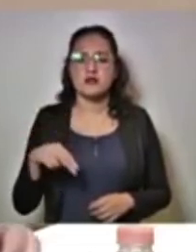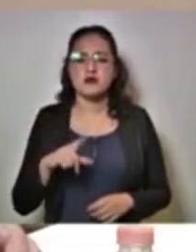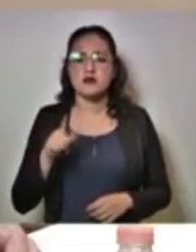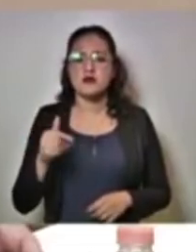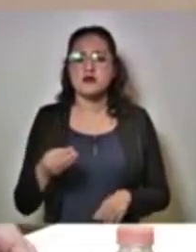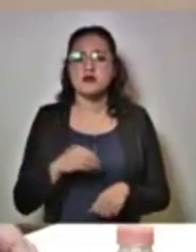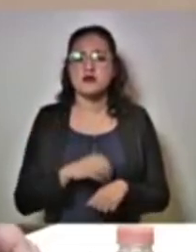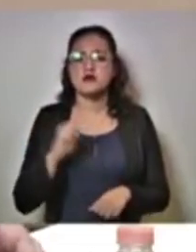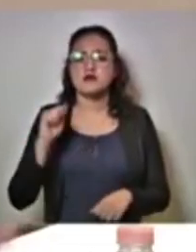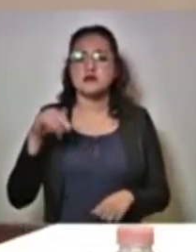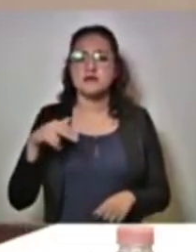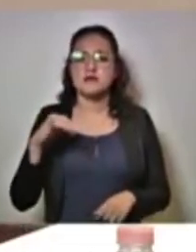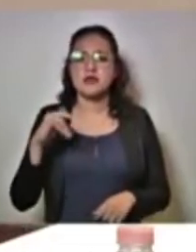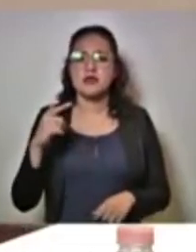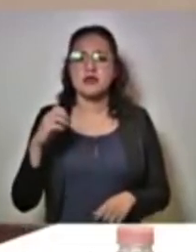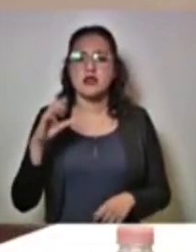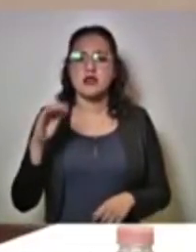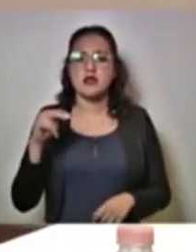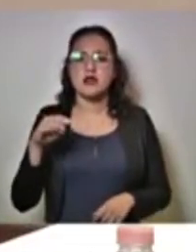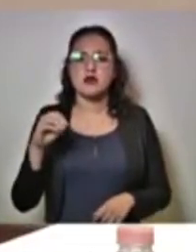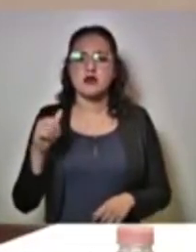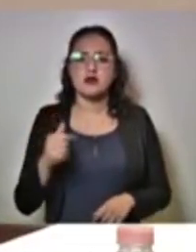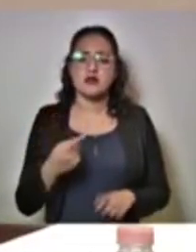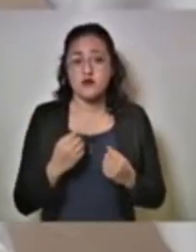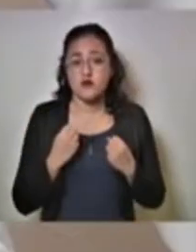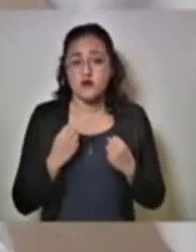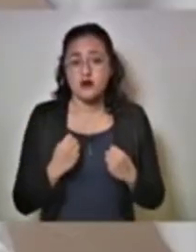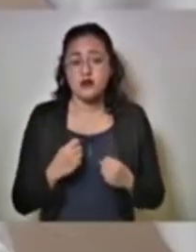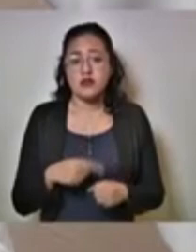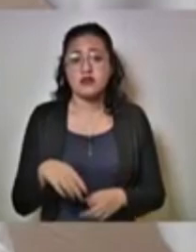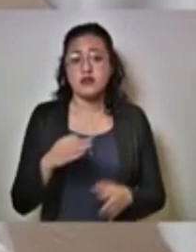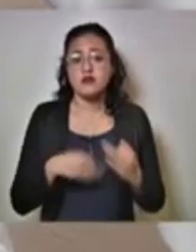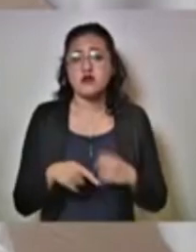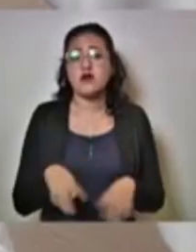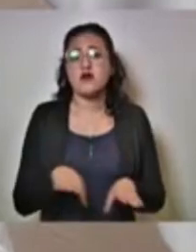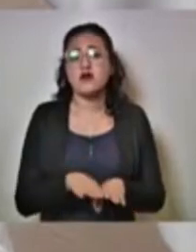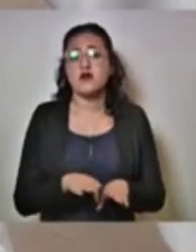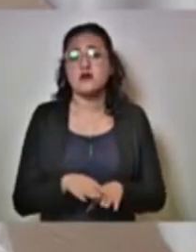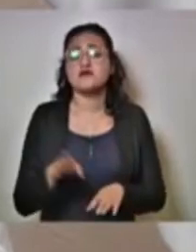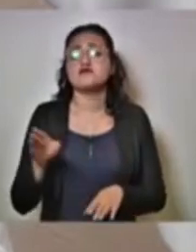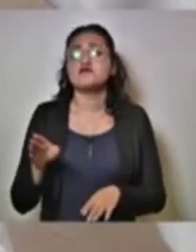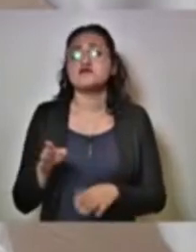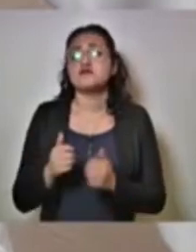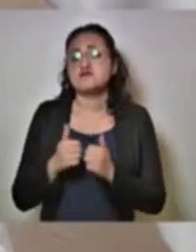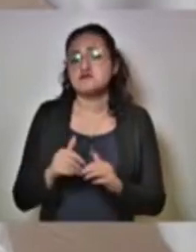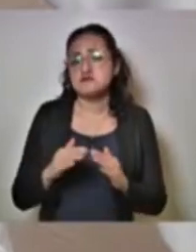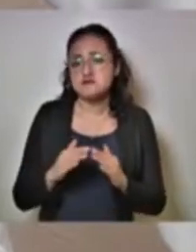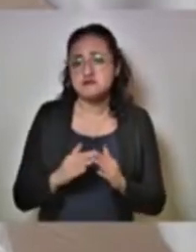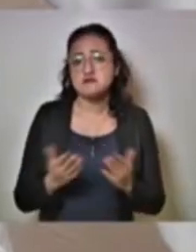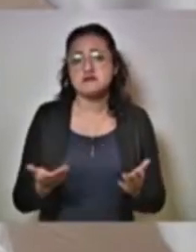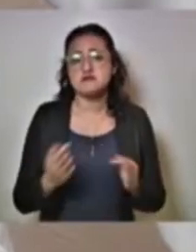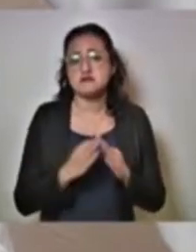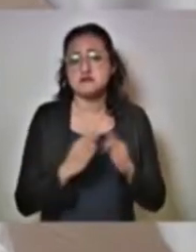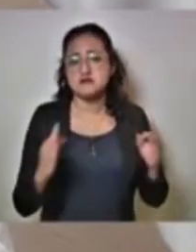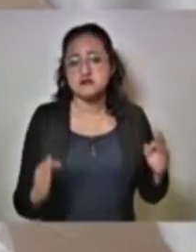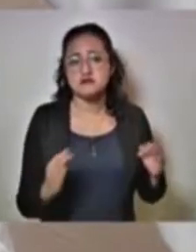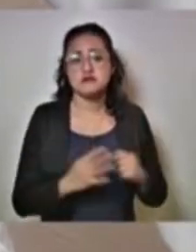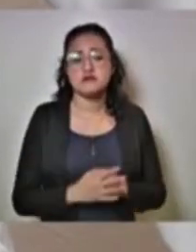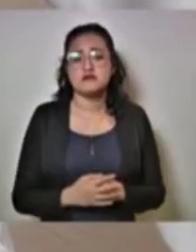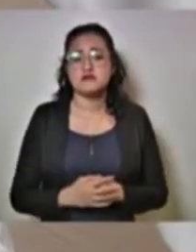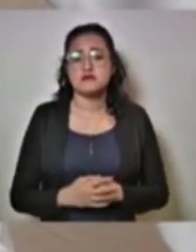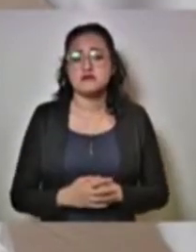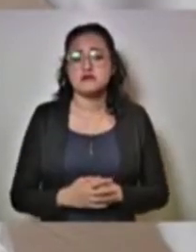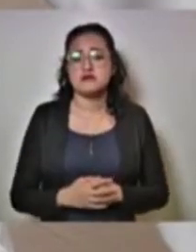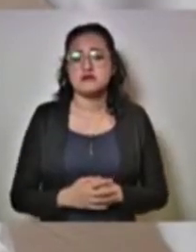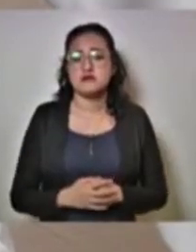con lo que suman 104 defunciones de migrantes poblanos por otra parte el gobernador miguel barbosa huerta informó que los centros de salud